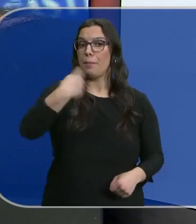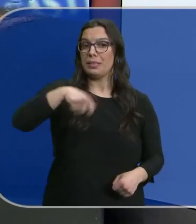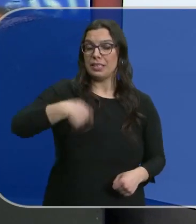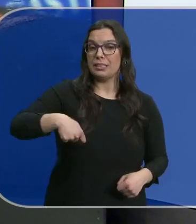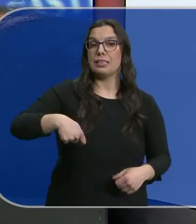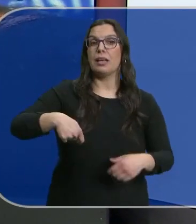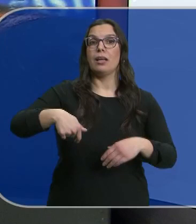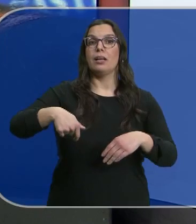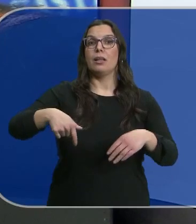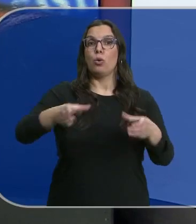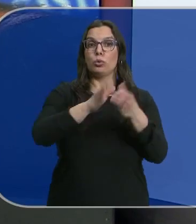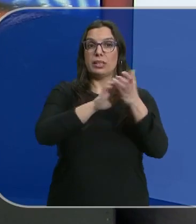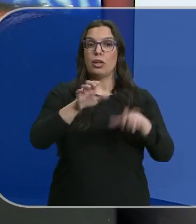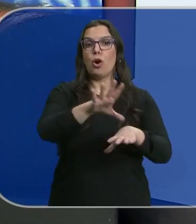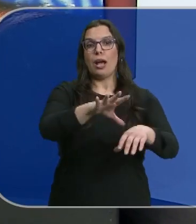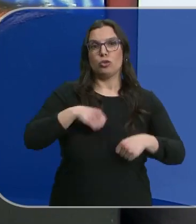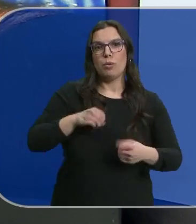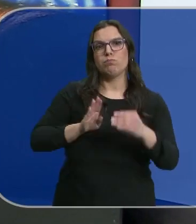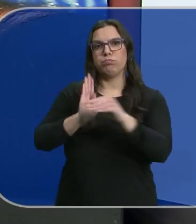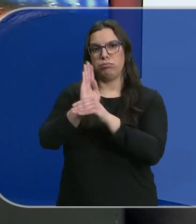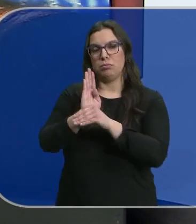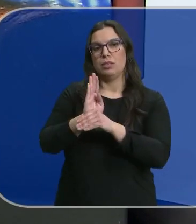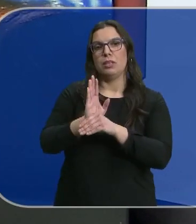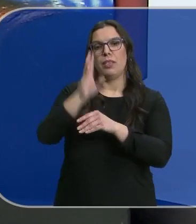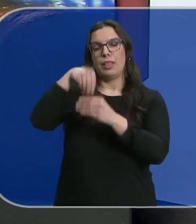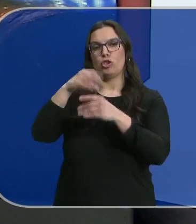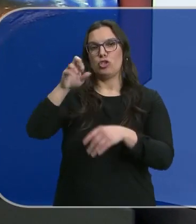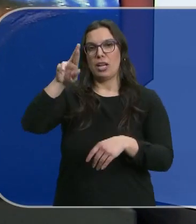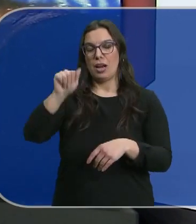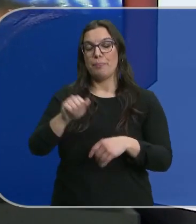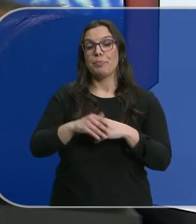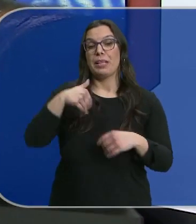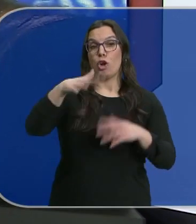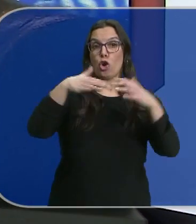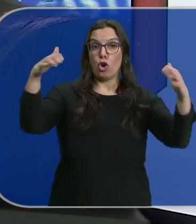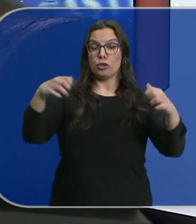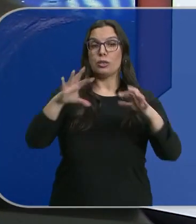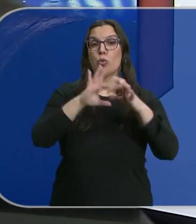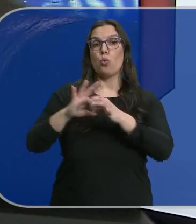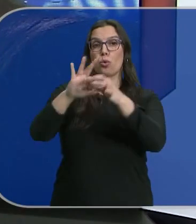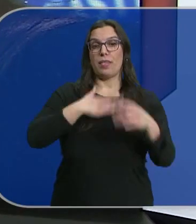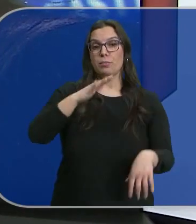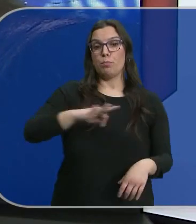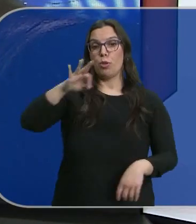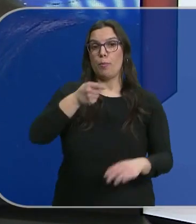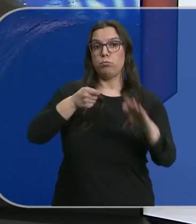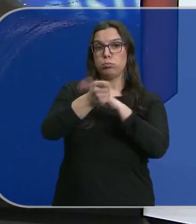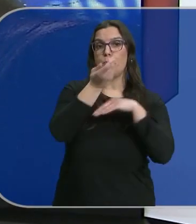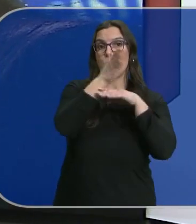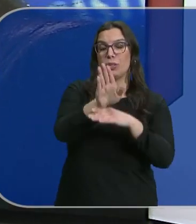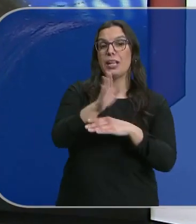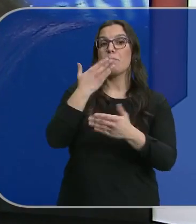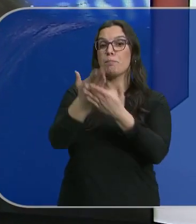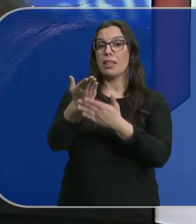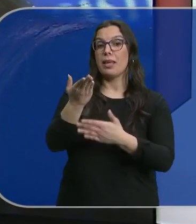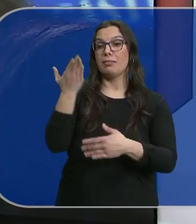otra consejería asuma la financiación del SERLA. Unidas Podemos registrará una proposición en Cortes y pide a Mañueco que responda ya a la